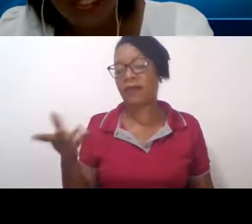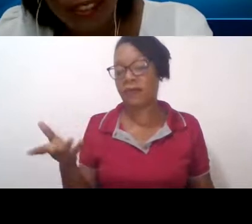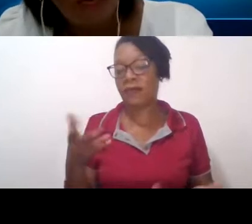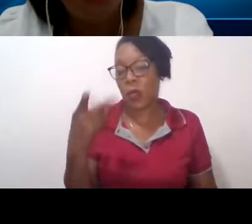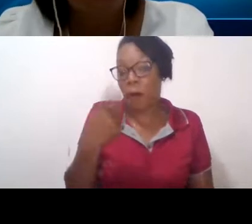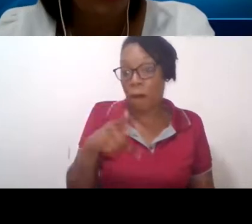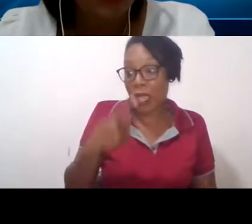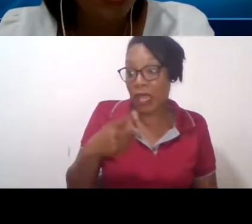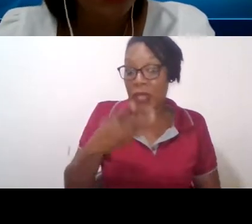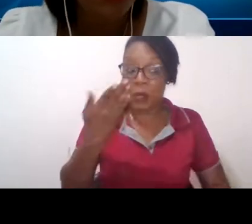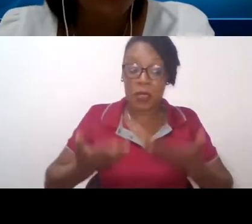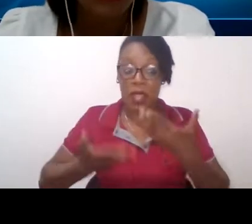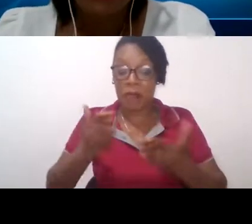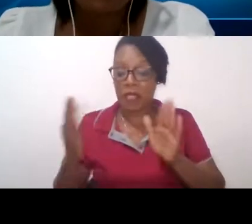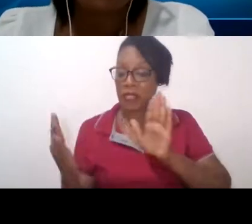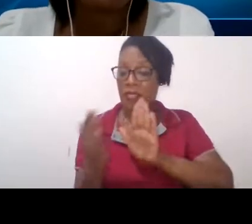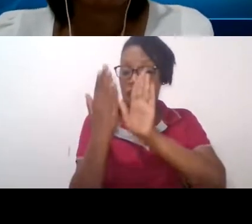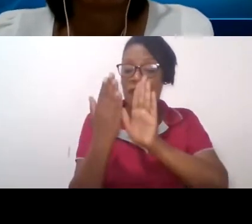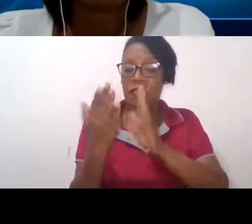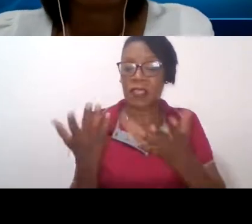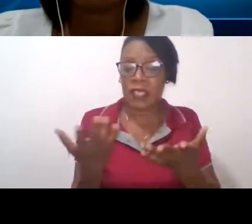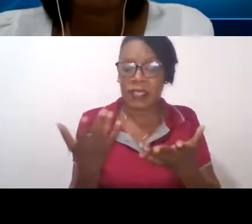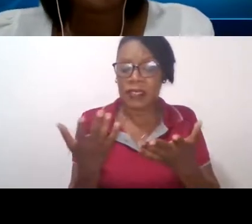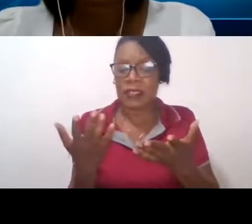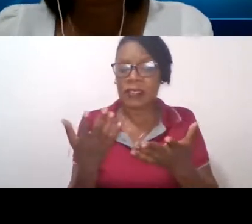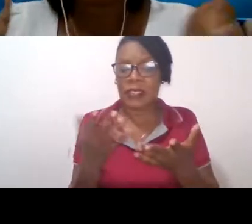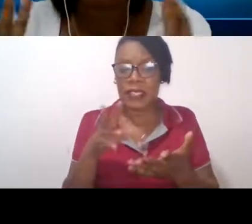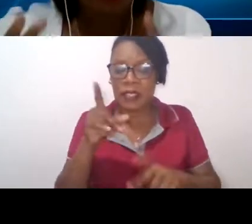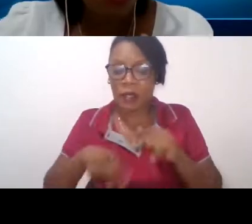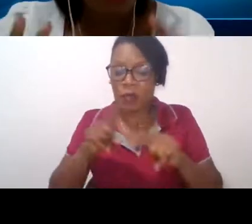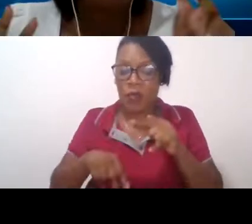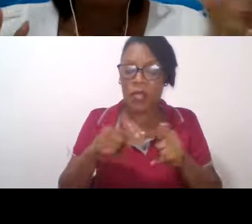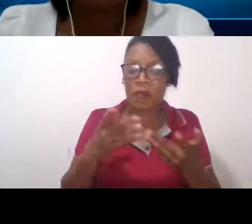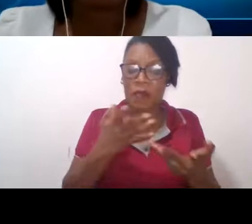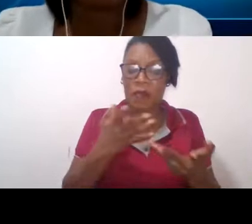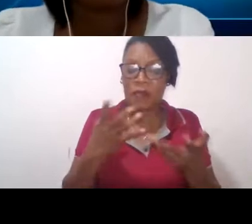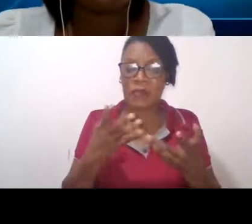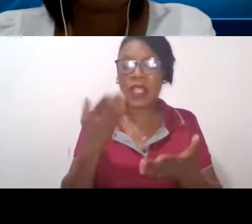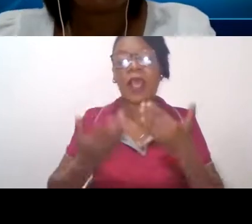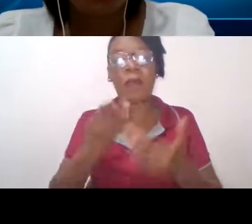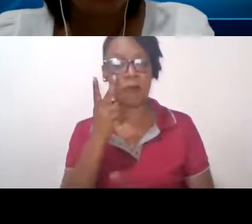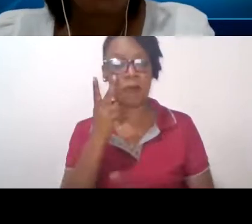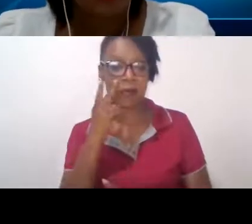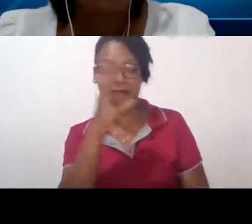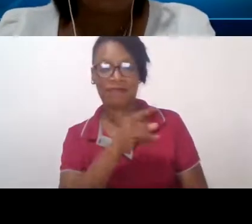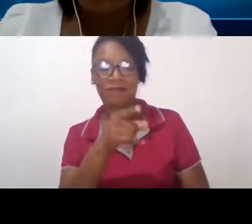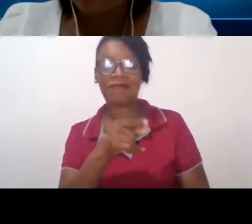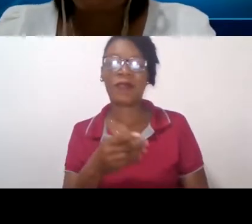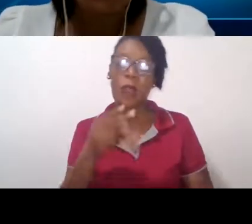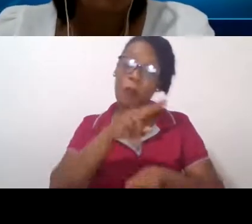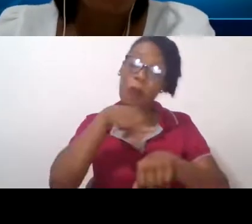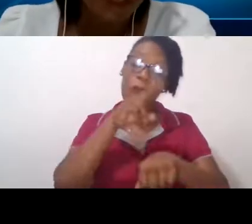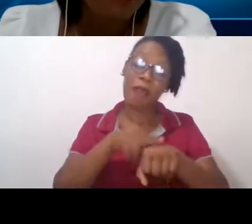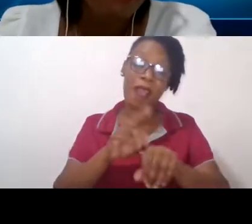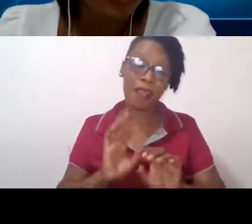vez un estímulo o una situación que tal vez nosotros no cataloguemos, como les dije, entre comillas, como normales.